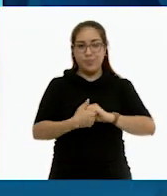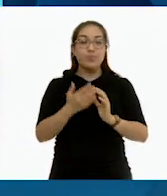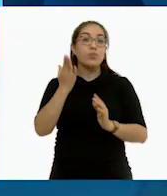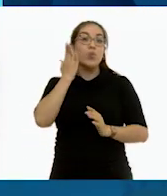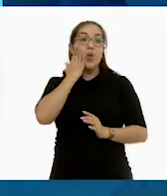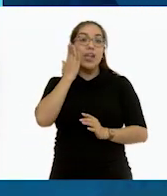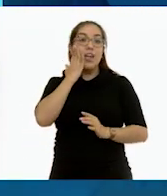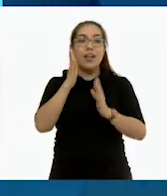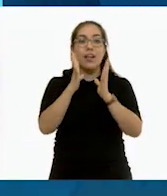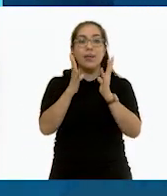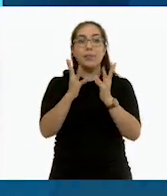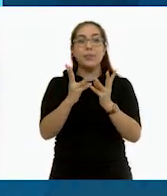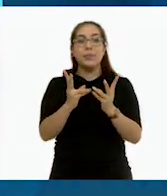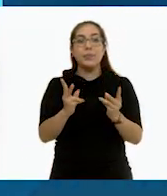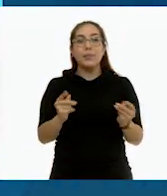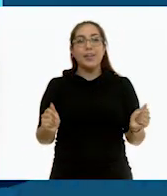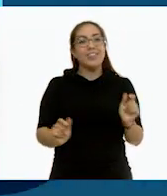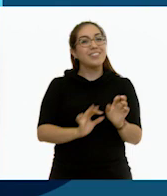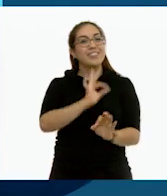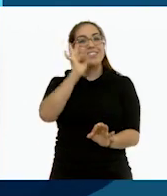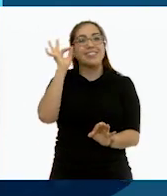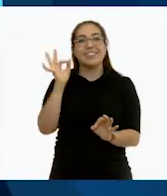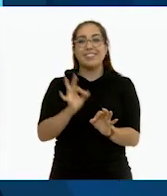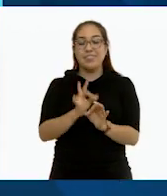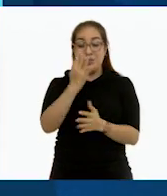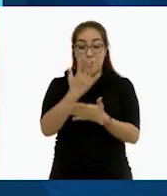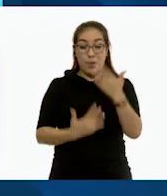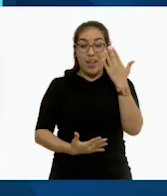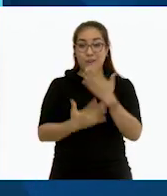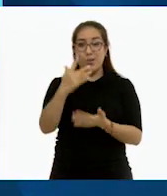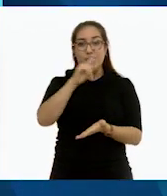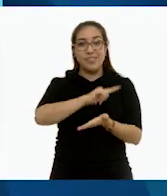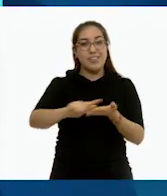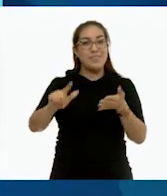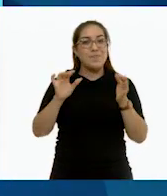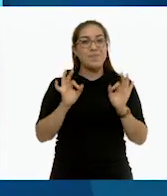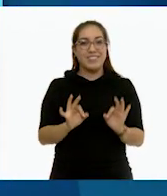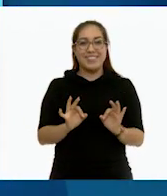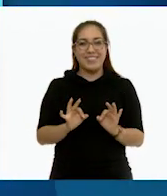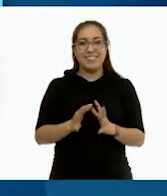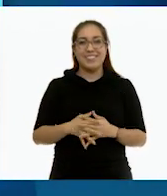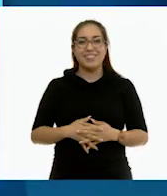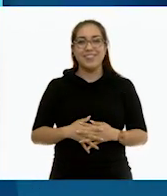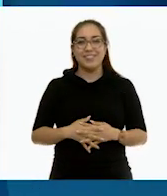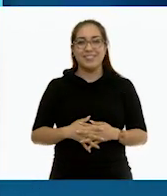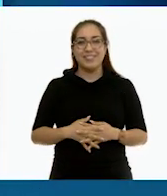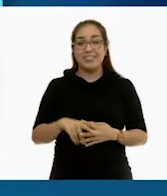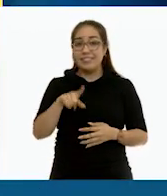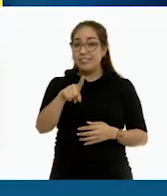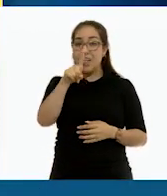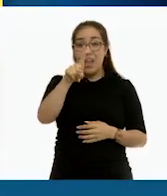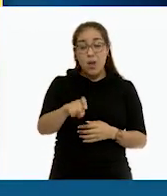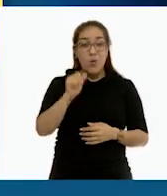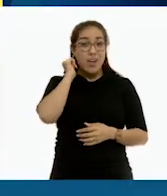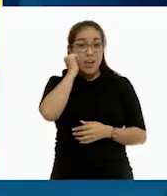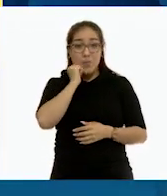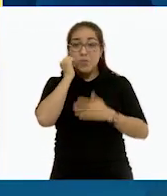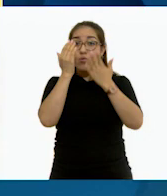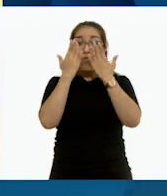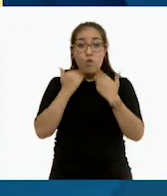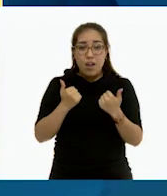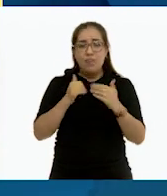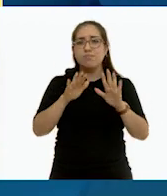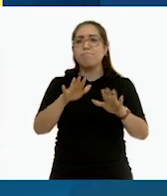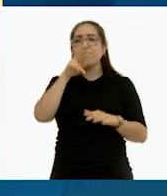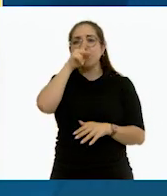Sécalas con una toalla. ¡Y listo! ¡Tus manos están limpias! Si no tienes agua y jabón,